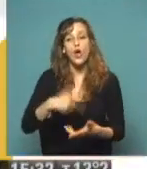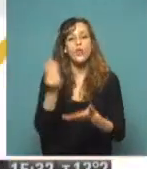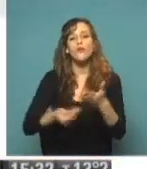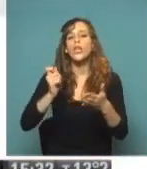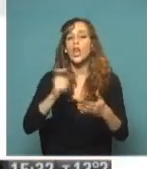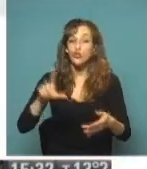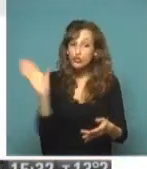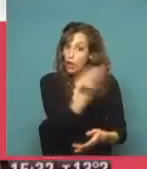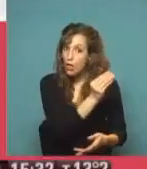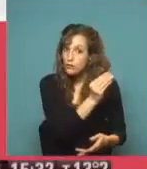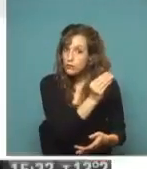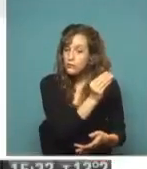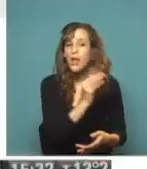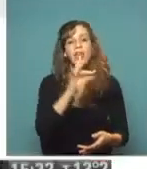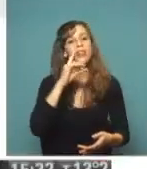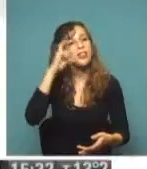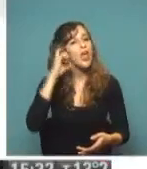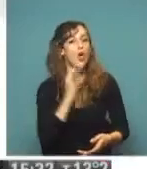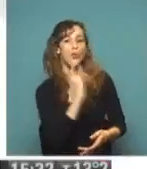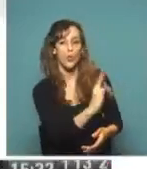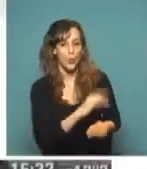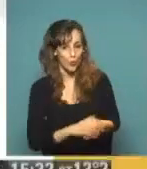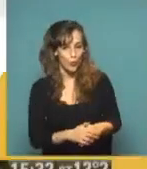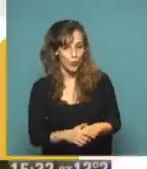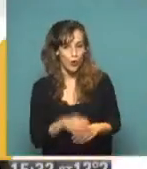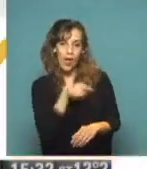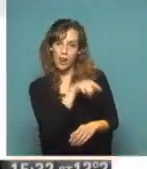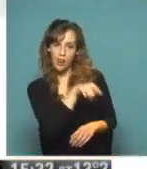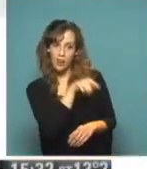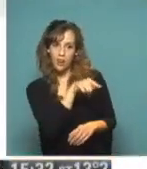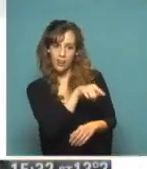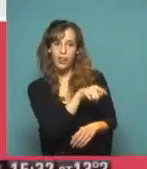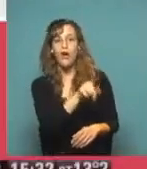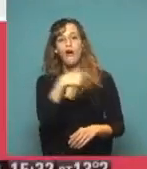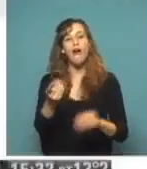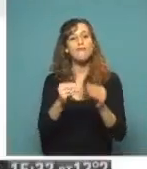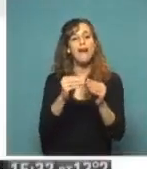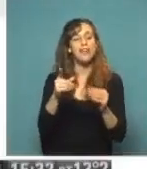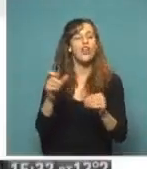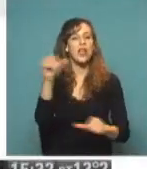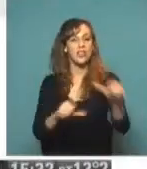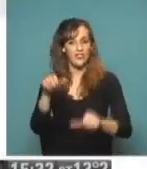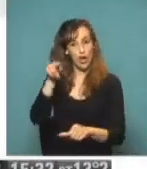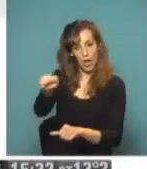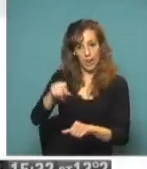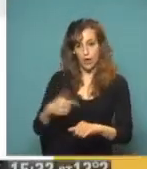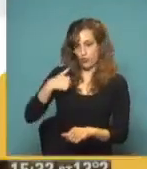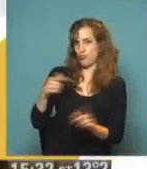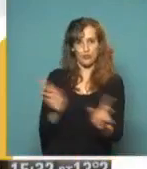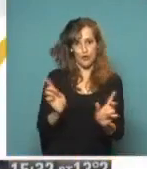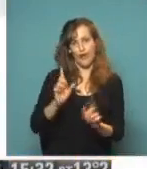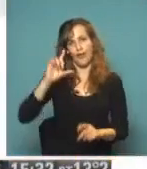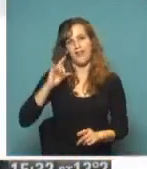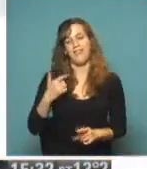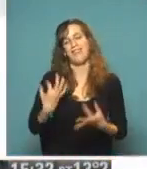dibujar todos? Diego. Sí, yo. Golombek. Vamos a intentar. Bueno, acá tengo una pizarra, no,